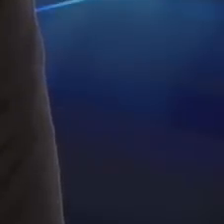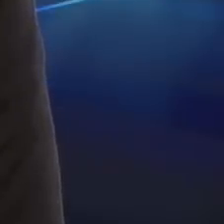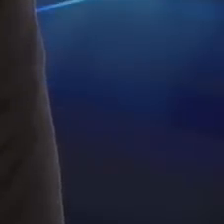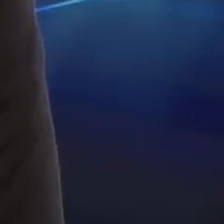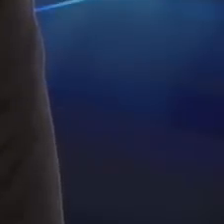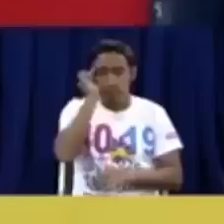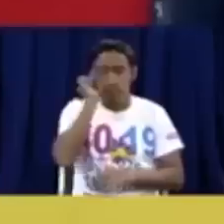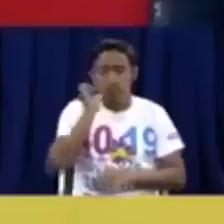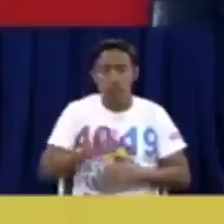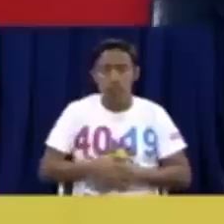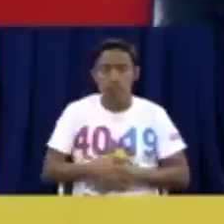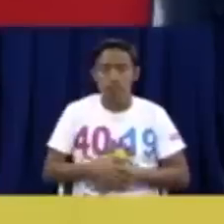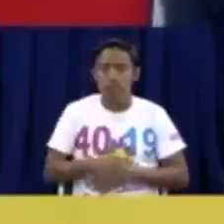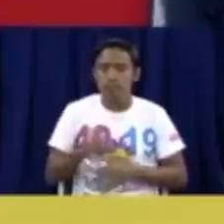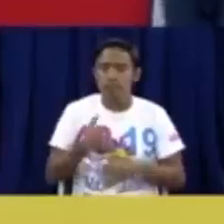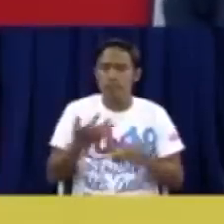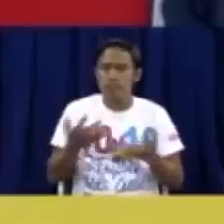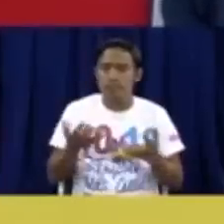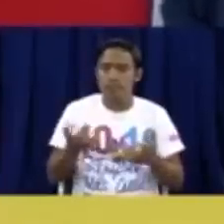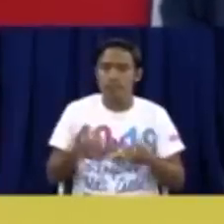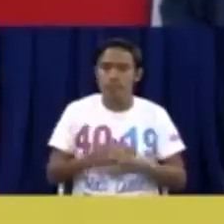asuntos terrenales. Quisiera